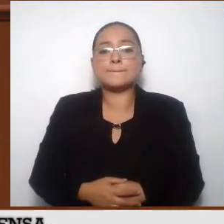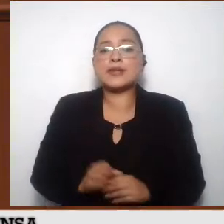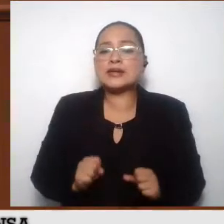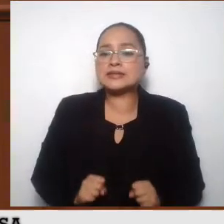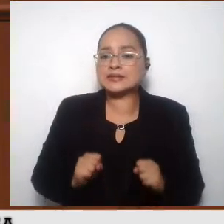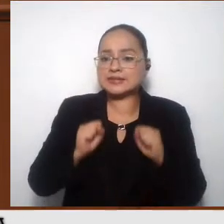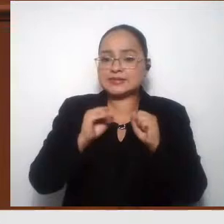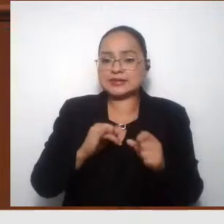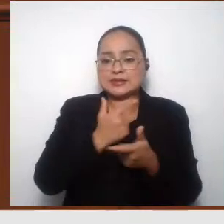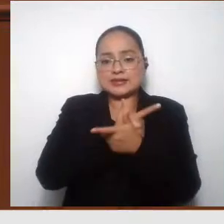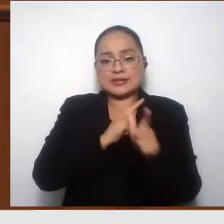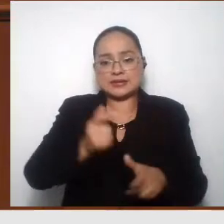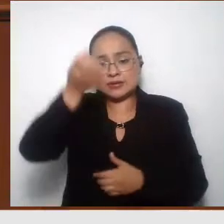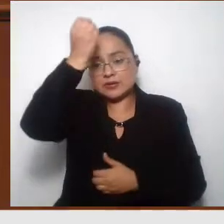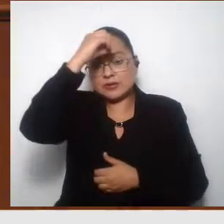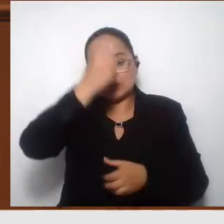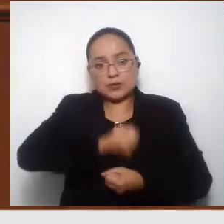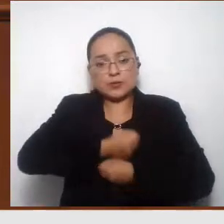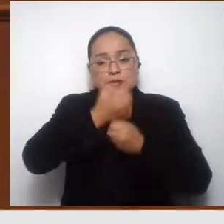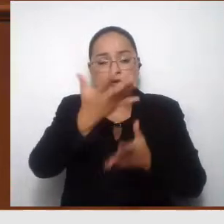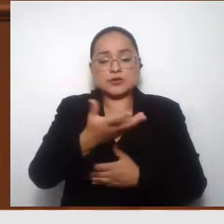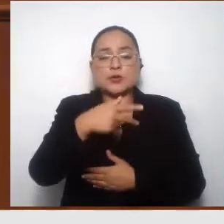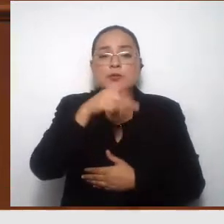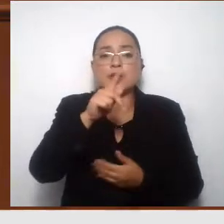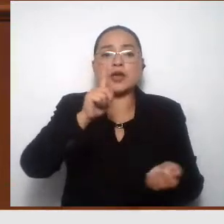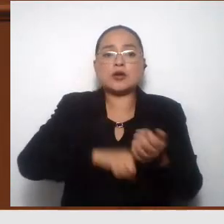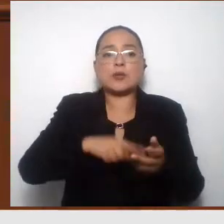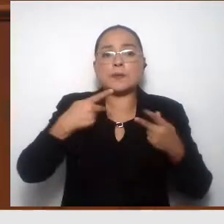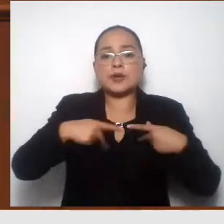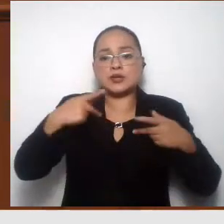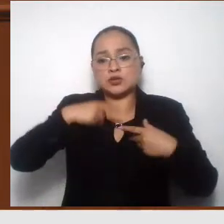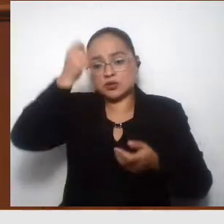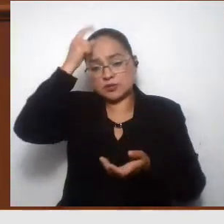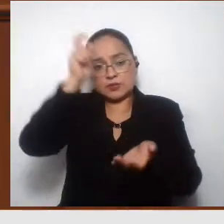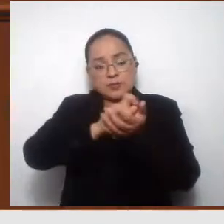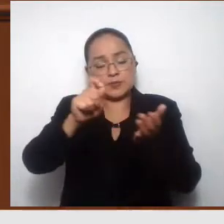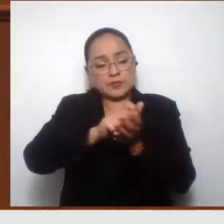expresión, otorgue a los periodistas seguridad integral,